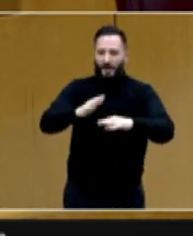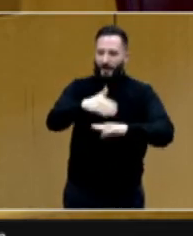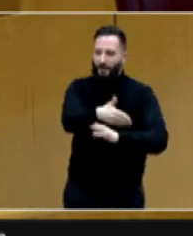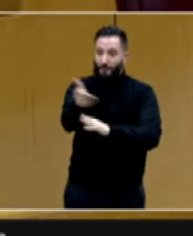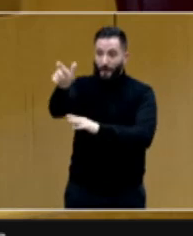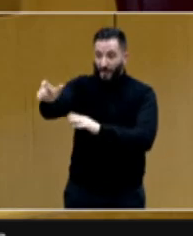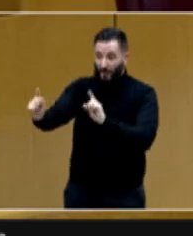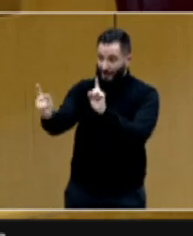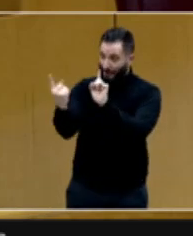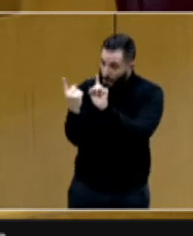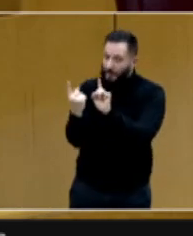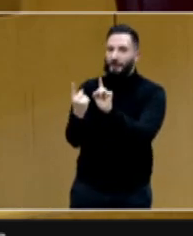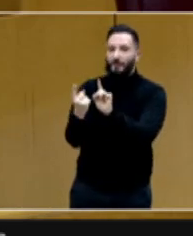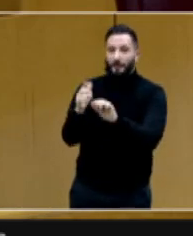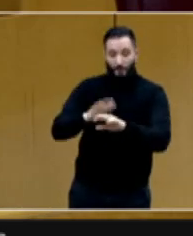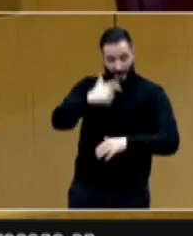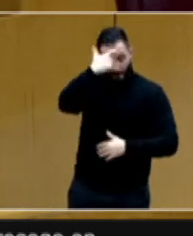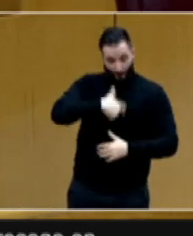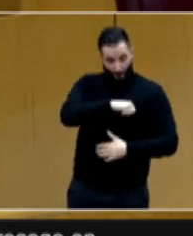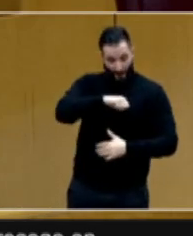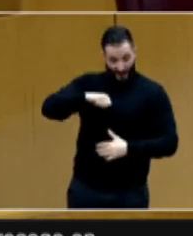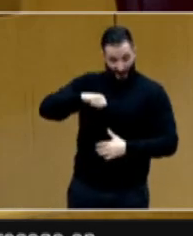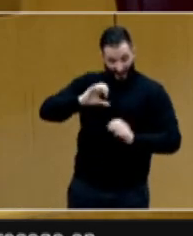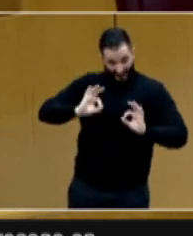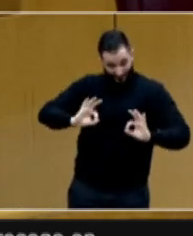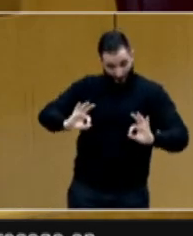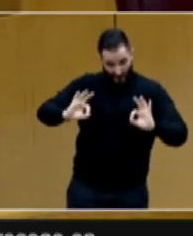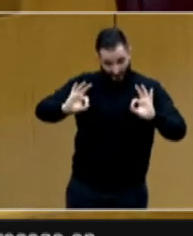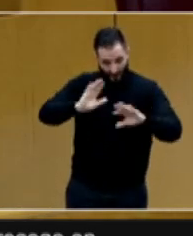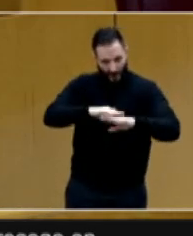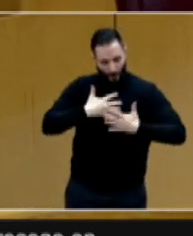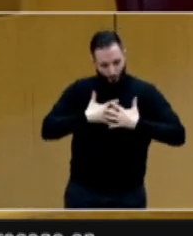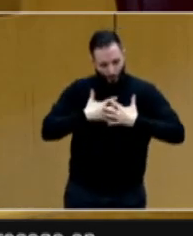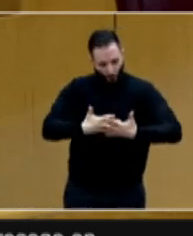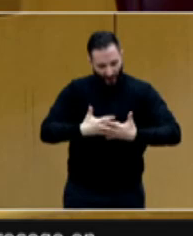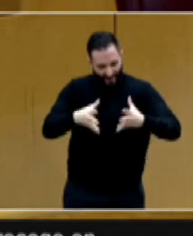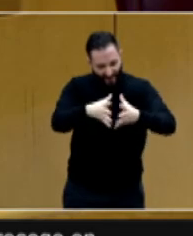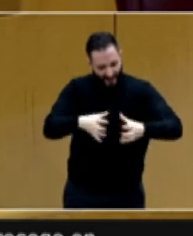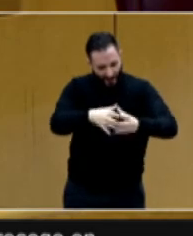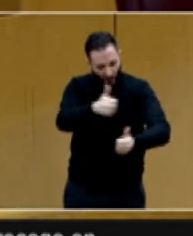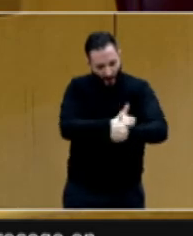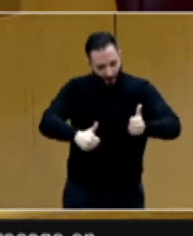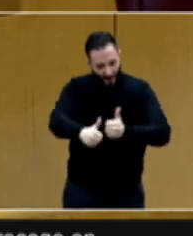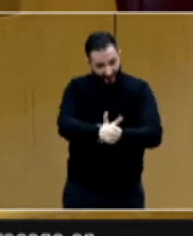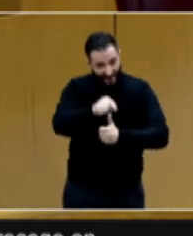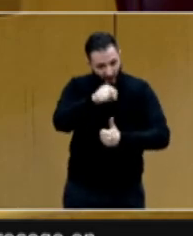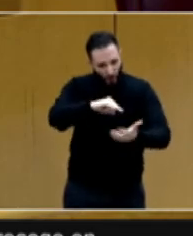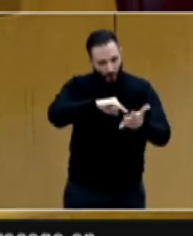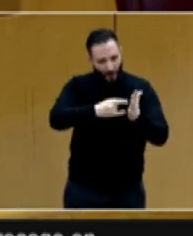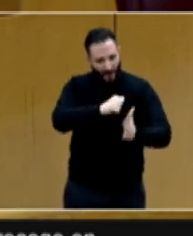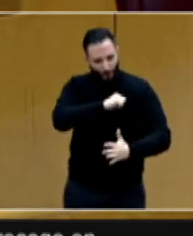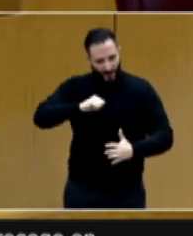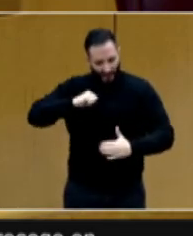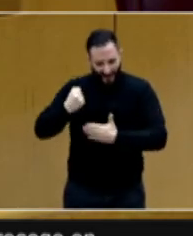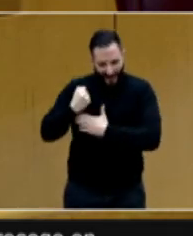de ese de esa personal concreción de la voluntad deseos y preferencias que son los planes personales de